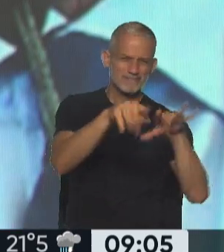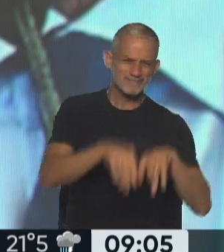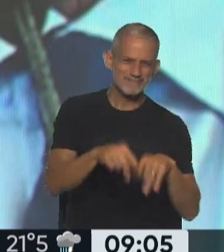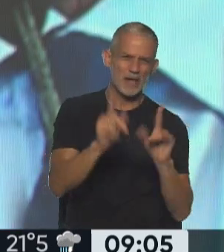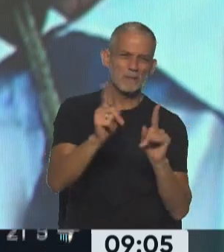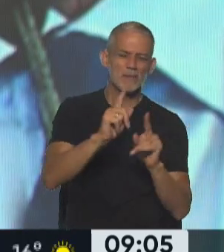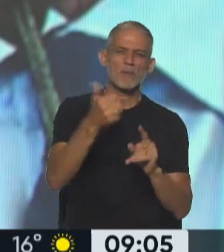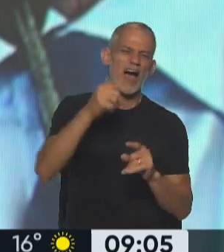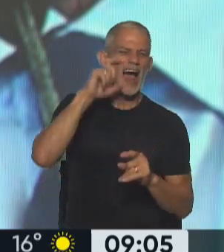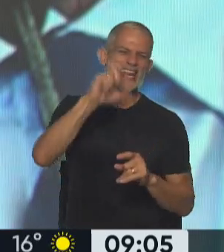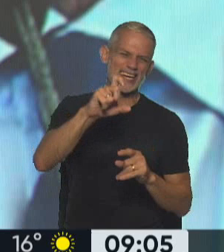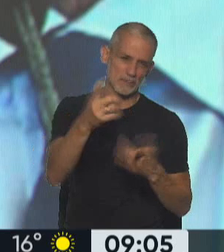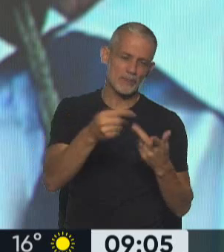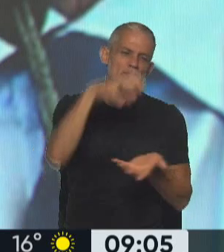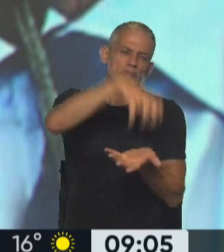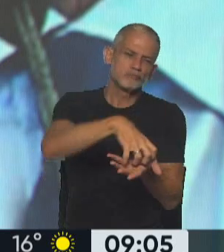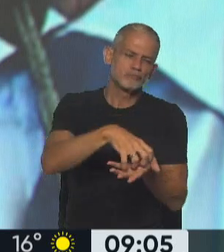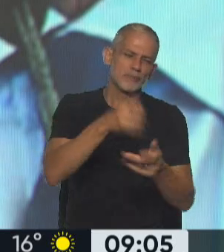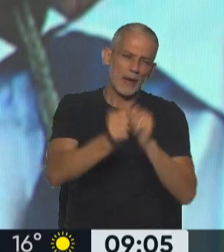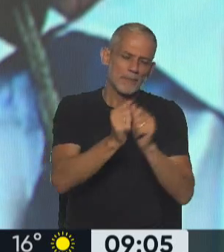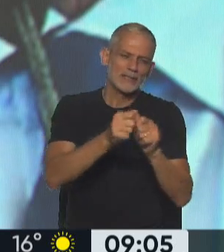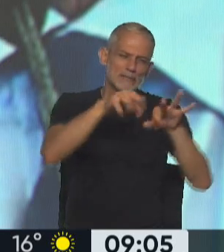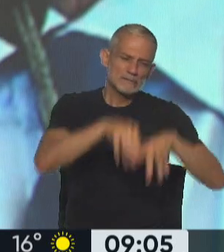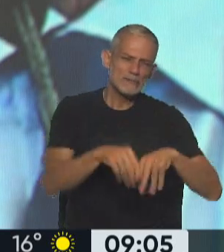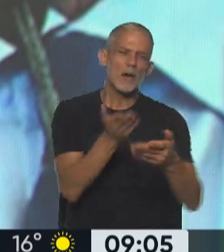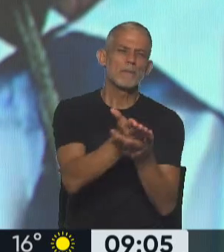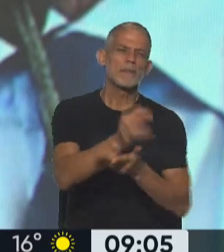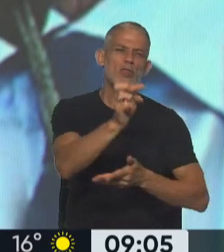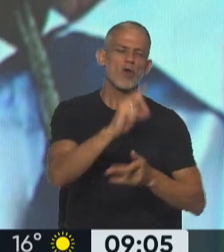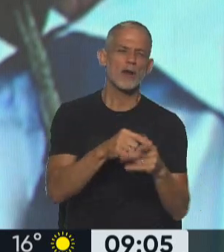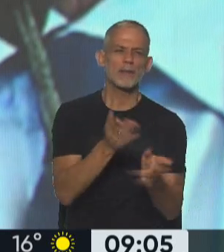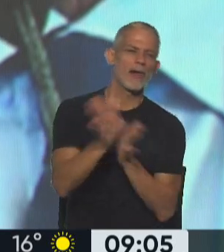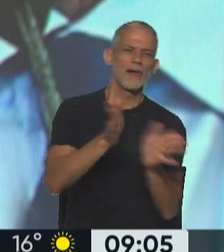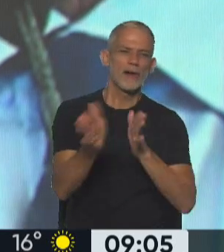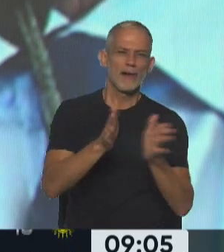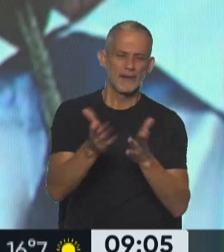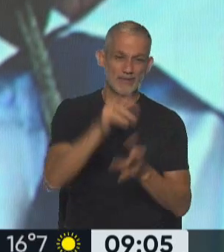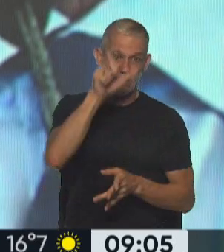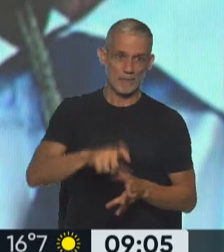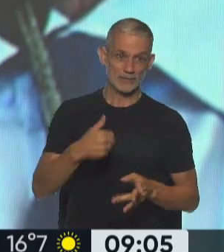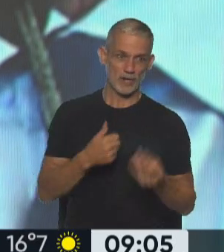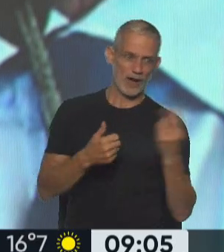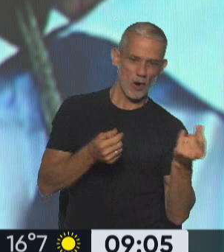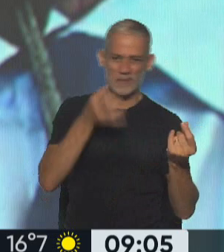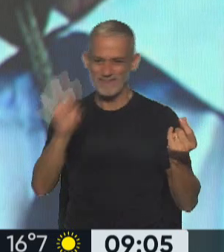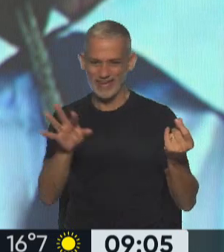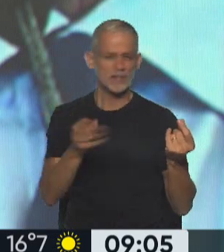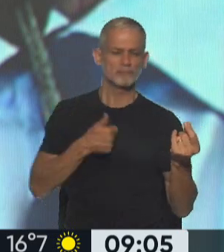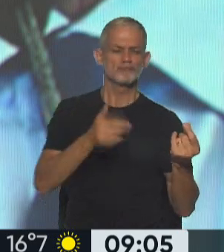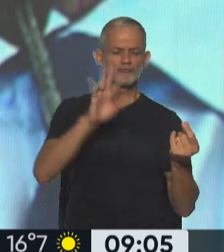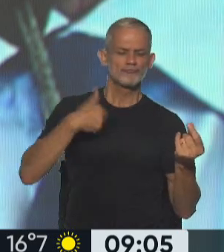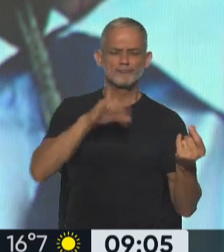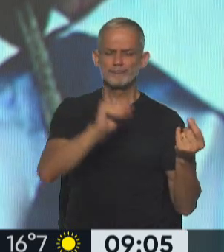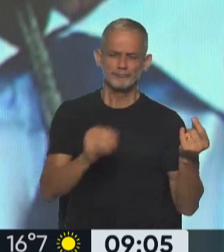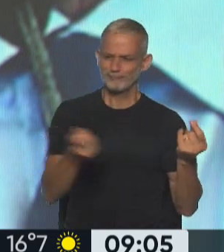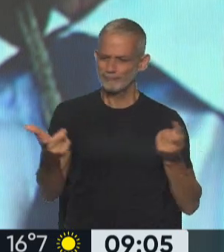famosas ALIC, ¿no? Que son estos, estos intermediadores, si querés, ¿no? Entre el que quiere comprar, operar y el